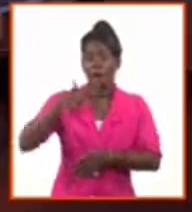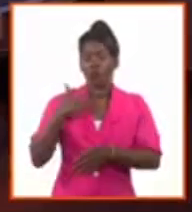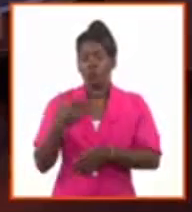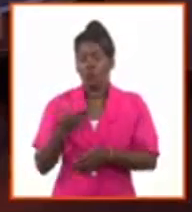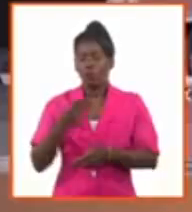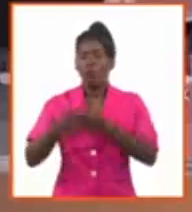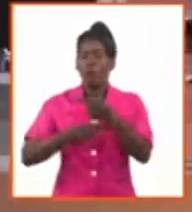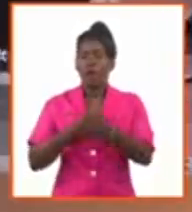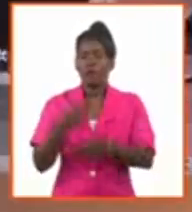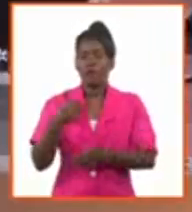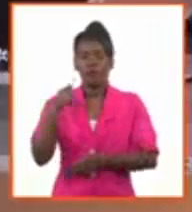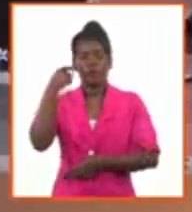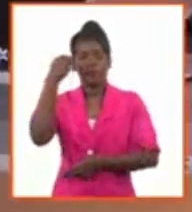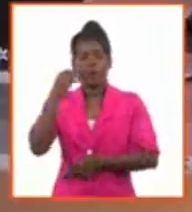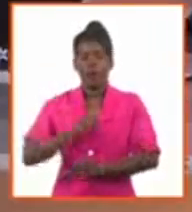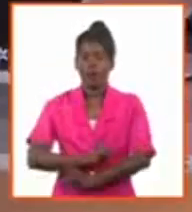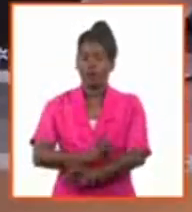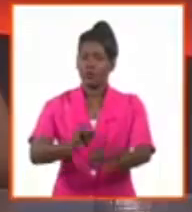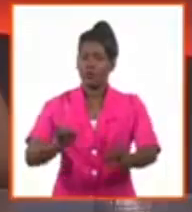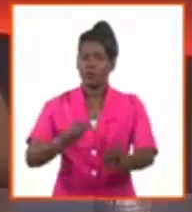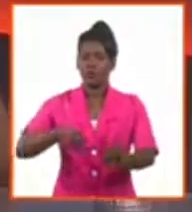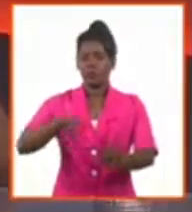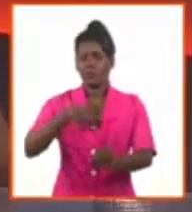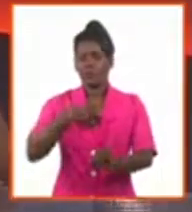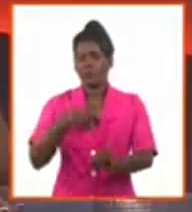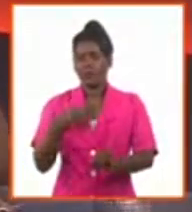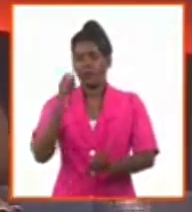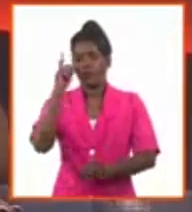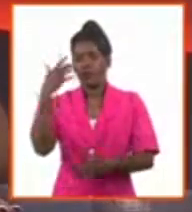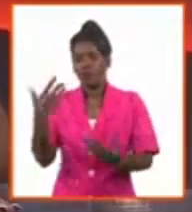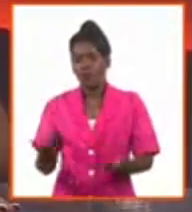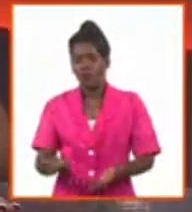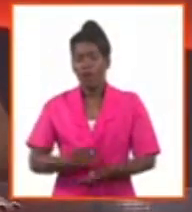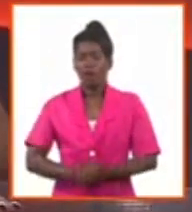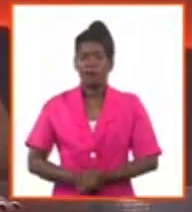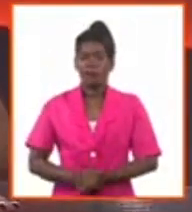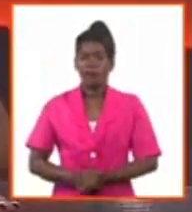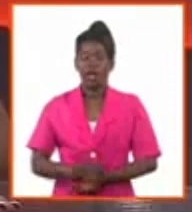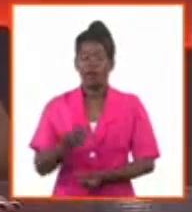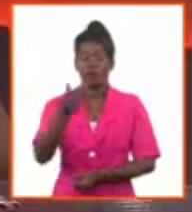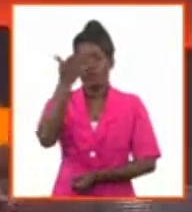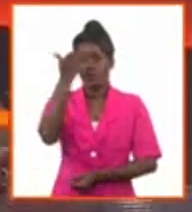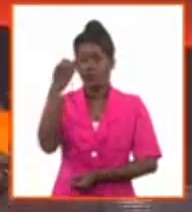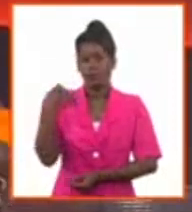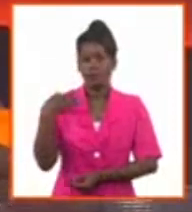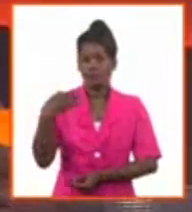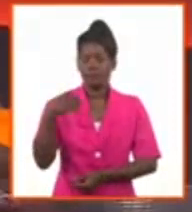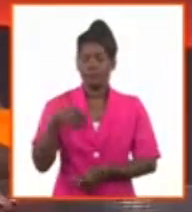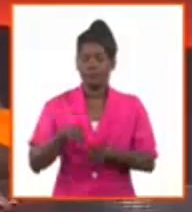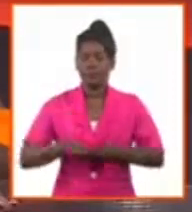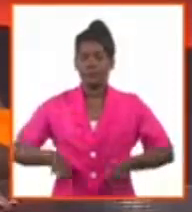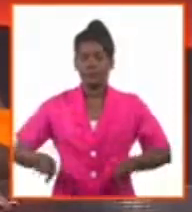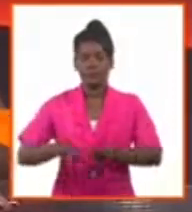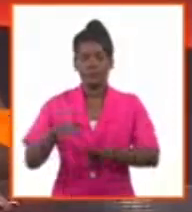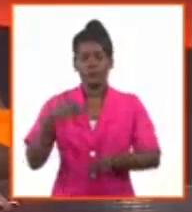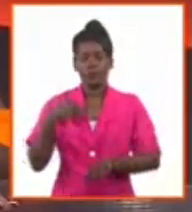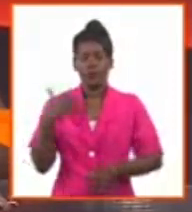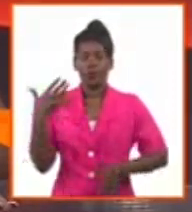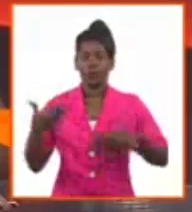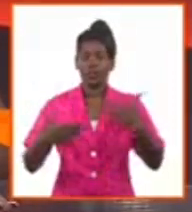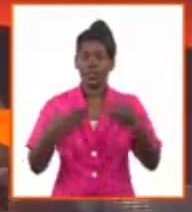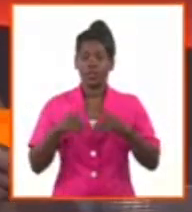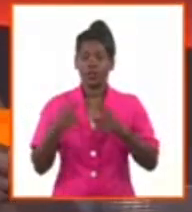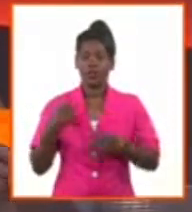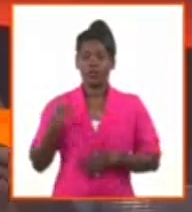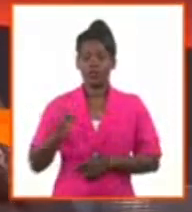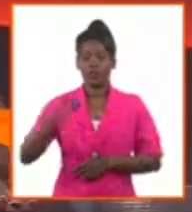tu brigada en particular? ¿Cuáles son las ideas que han estado manejando? En efecto, Randy, muchas gracias a ustedes por la invitación acá. Es un placer estar aquí